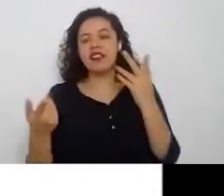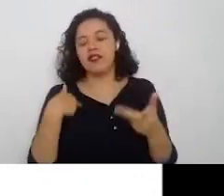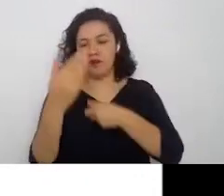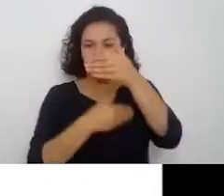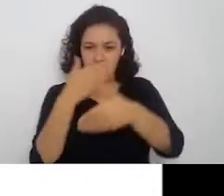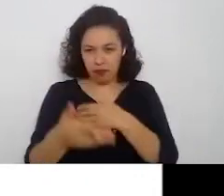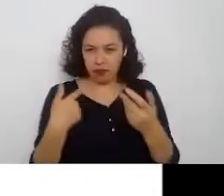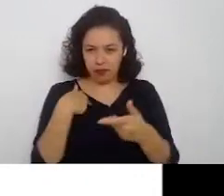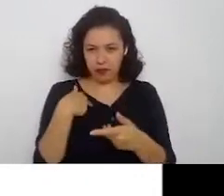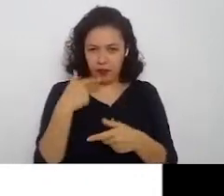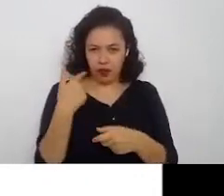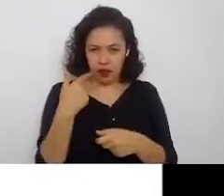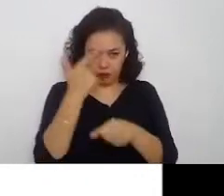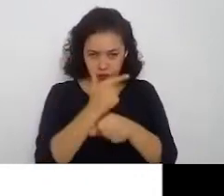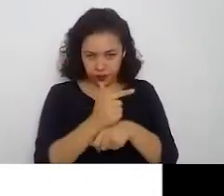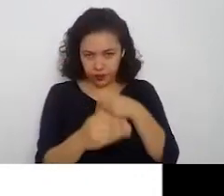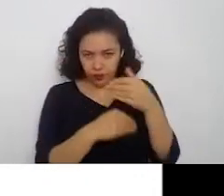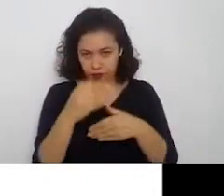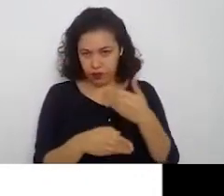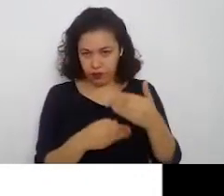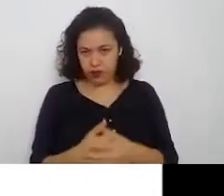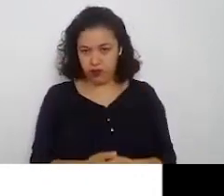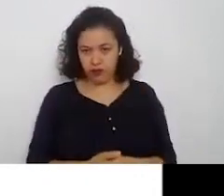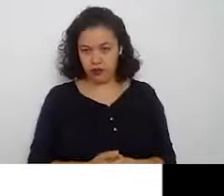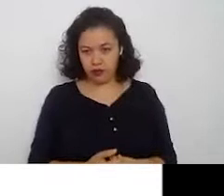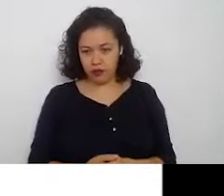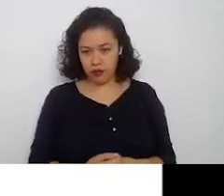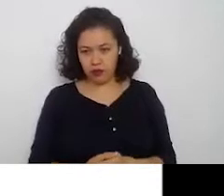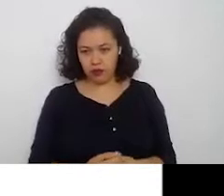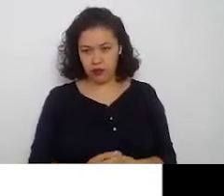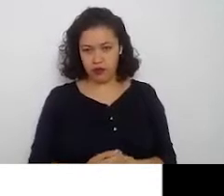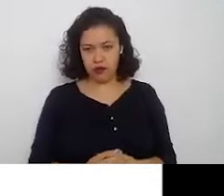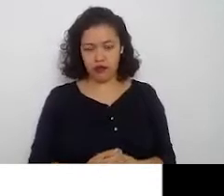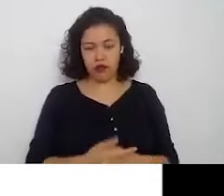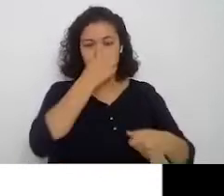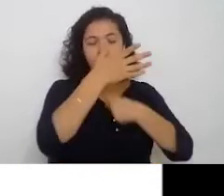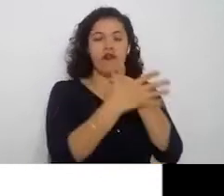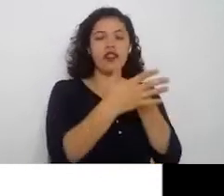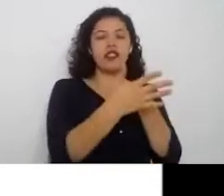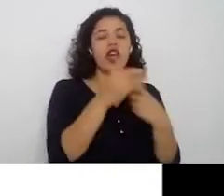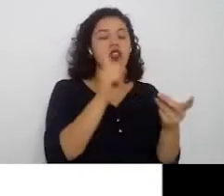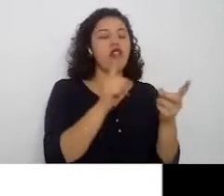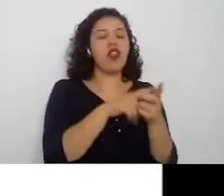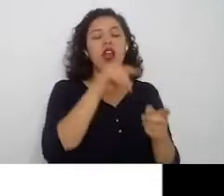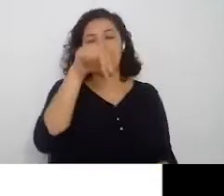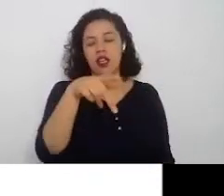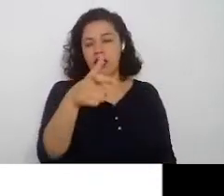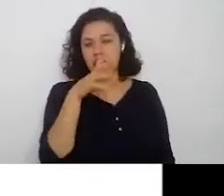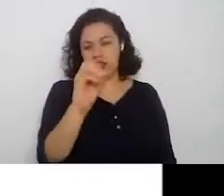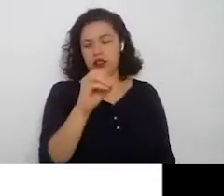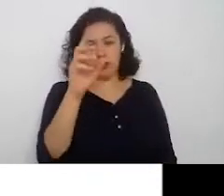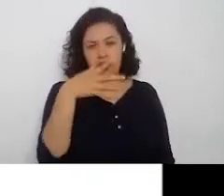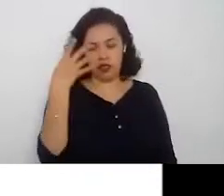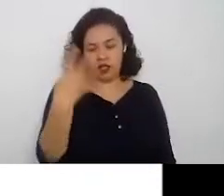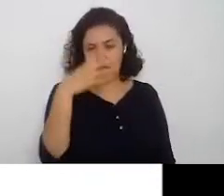proceso, ¿verdad? Pues se notifica hasta el anexo 14 y posiblemente caíste en el